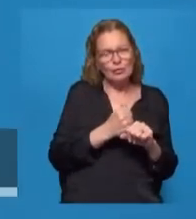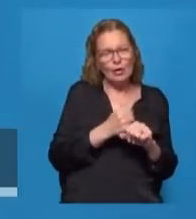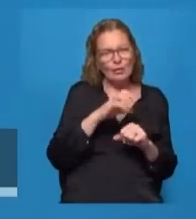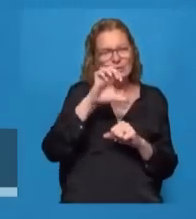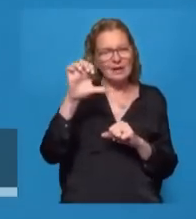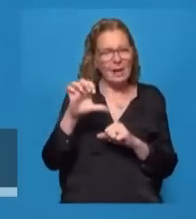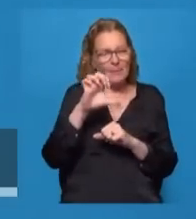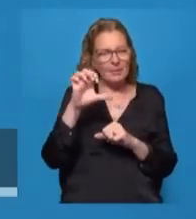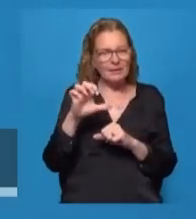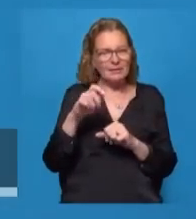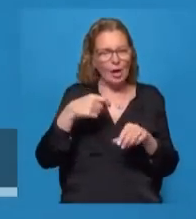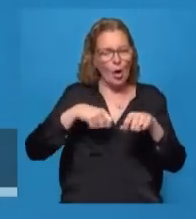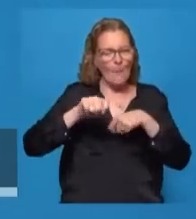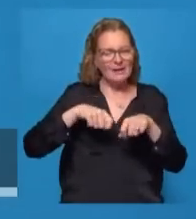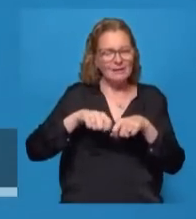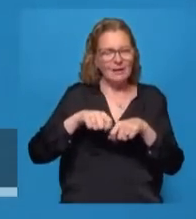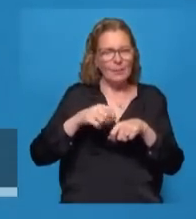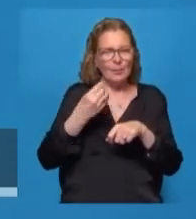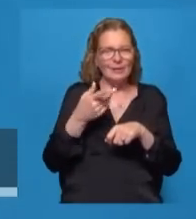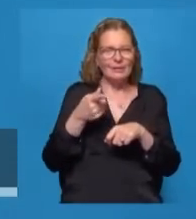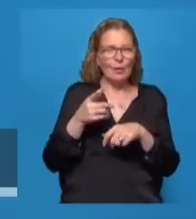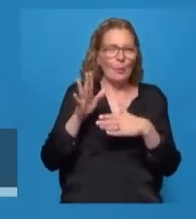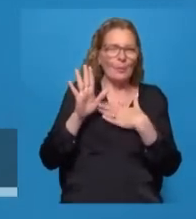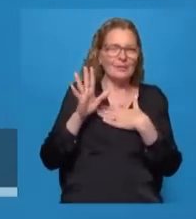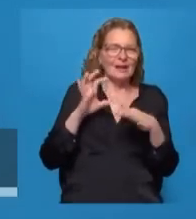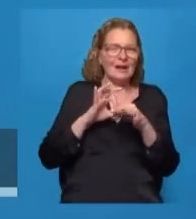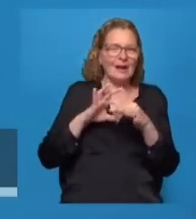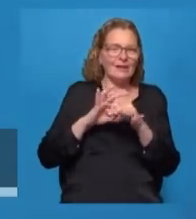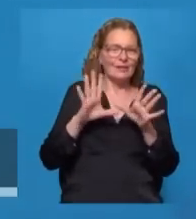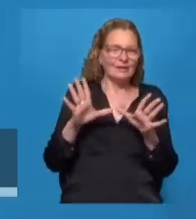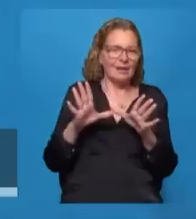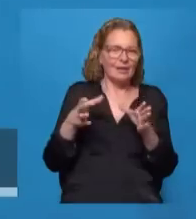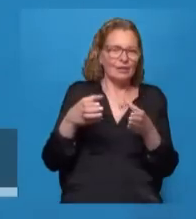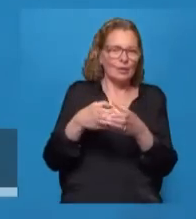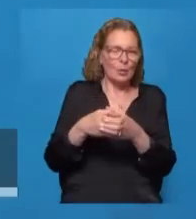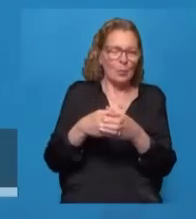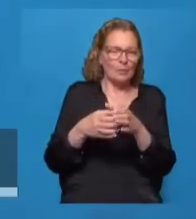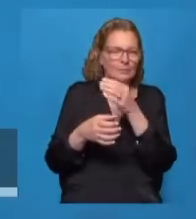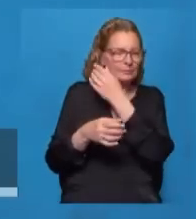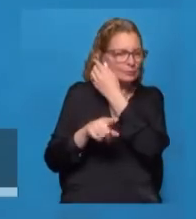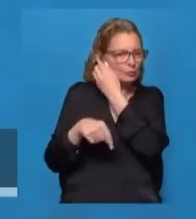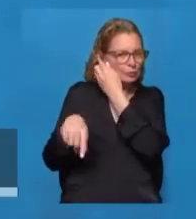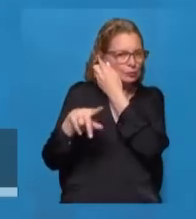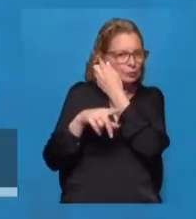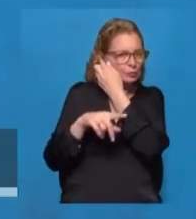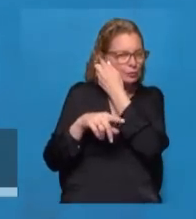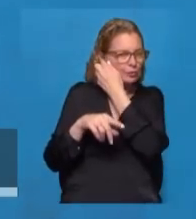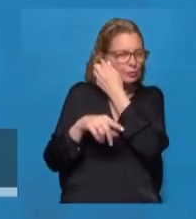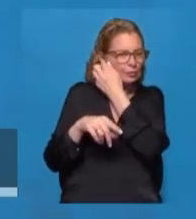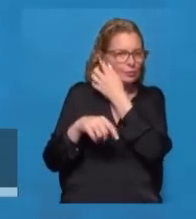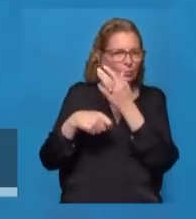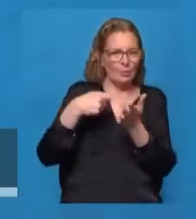empresas comerciales porque eso compromete la libertad del movimiento nosotros nos manejamos con nuestros propios